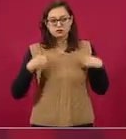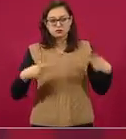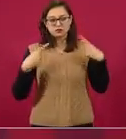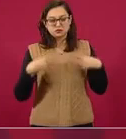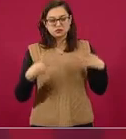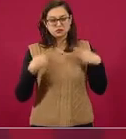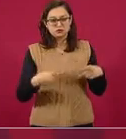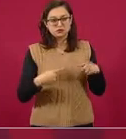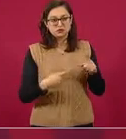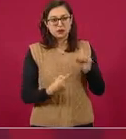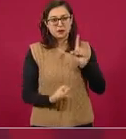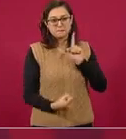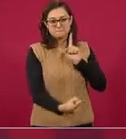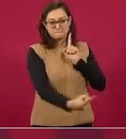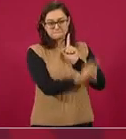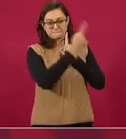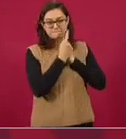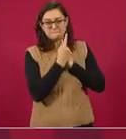es un sector,